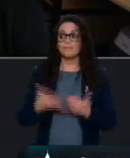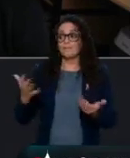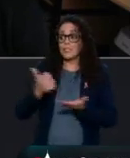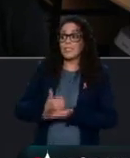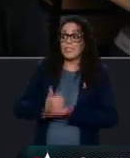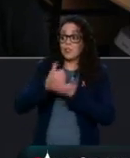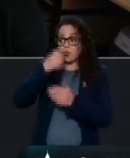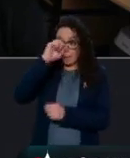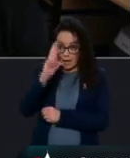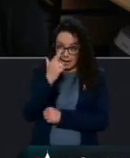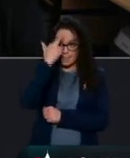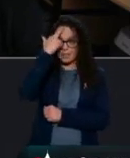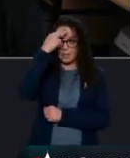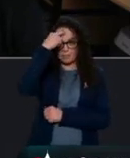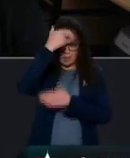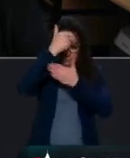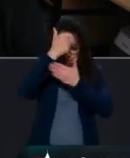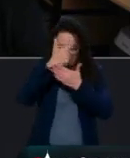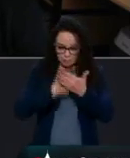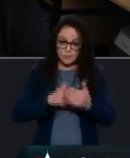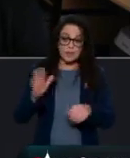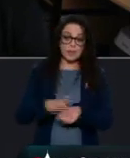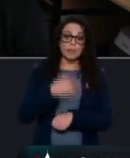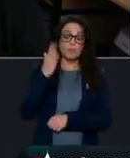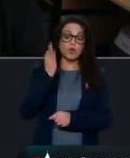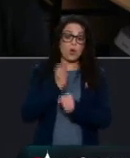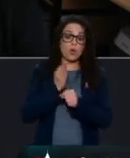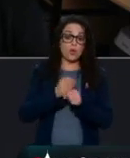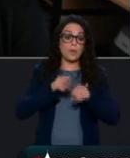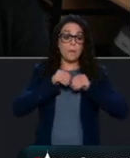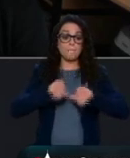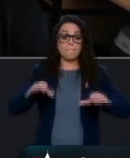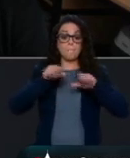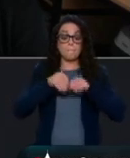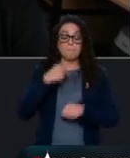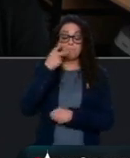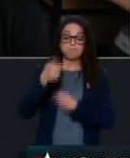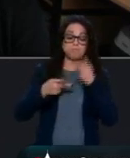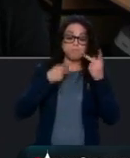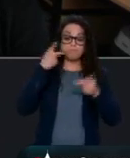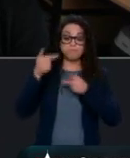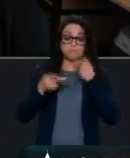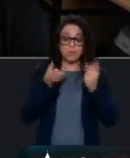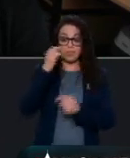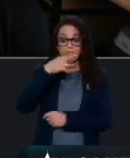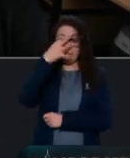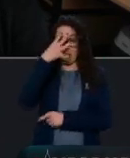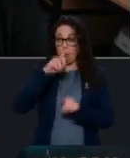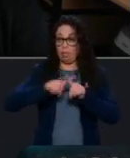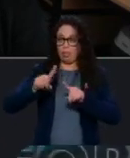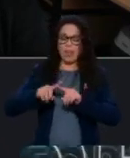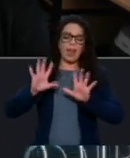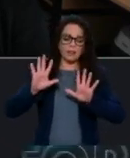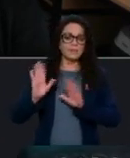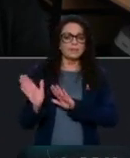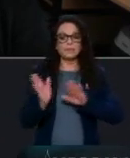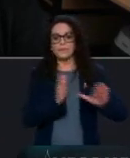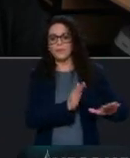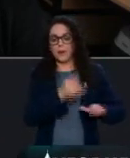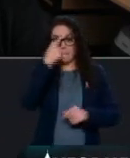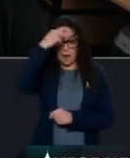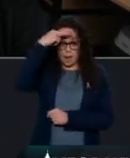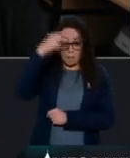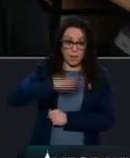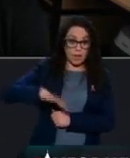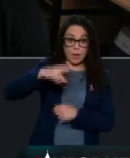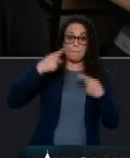porque creemos que más allá de las declaraciones que ahora están haciendo y del cinismo y todo, vale mucho la pena para los